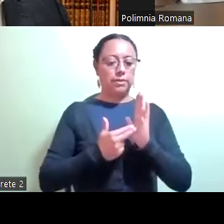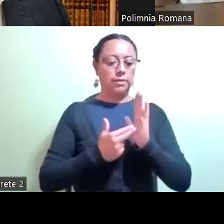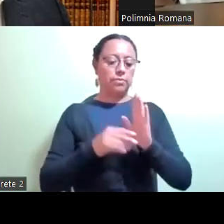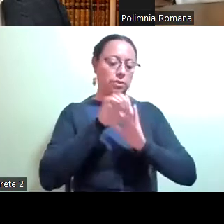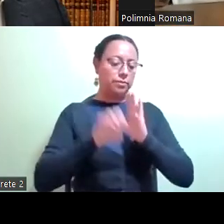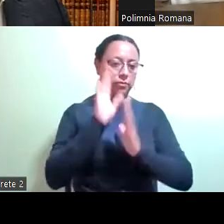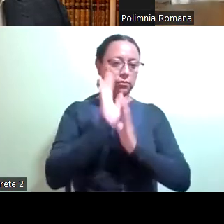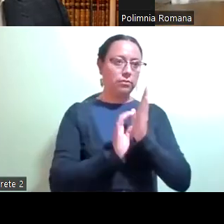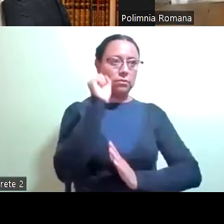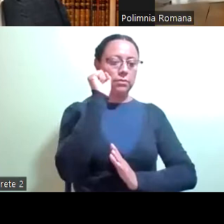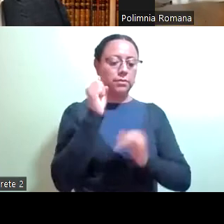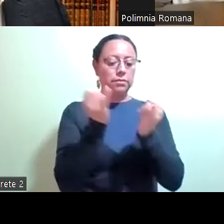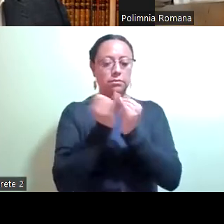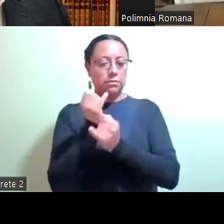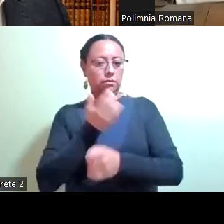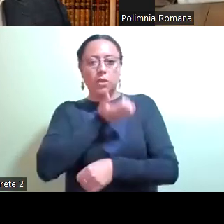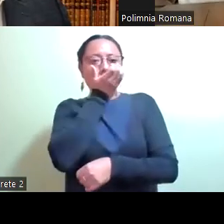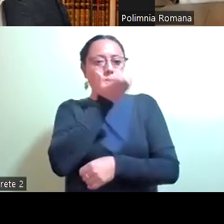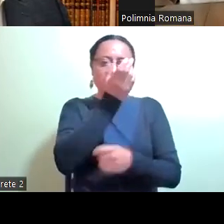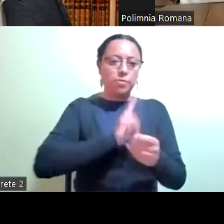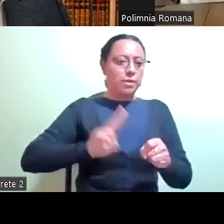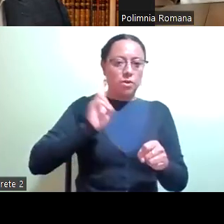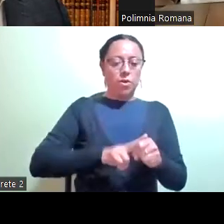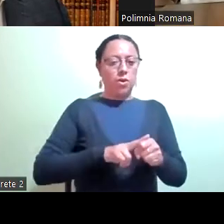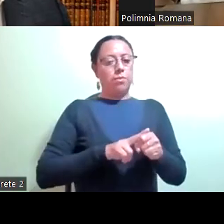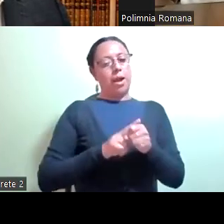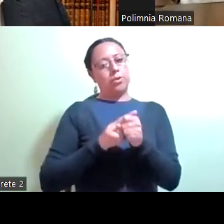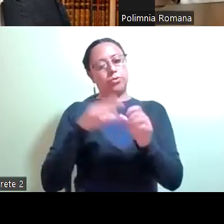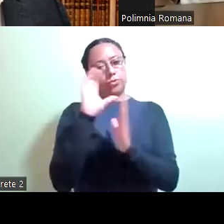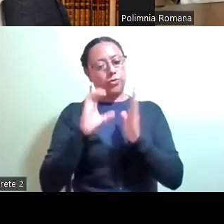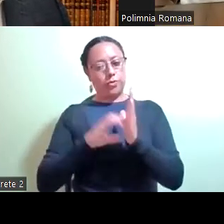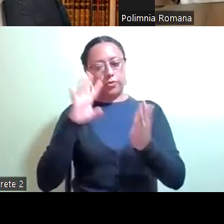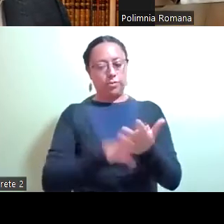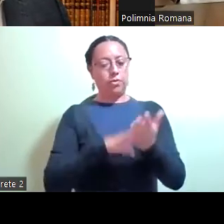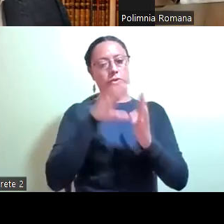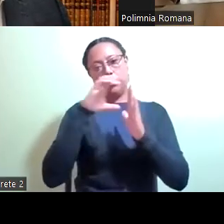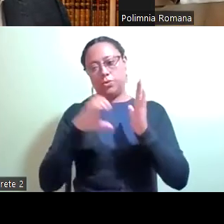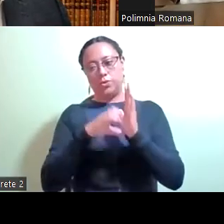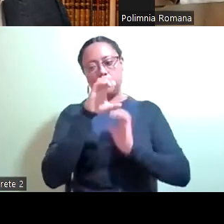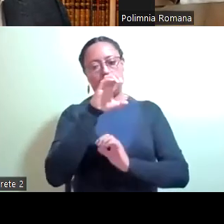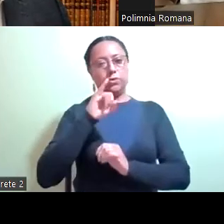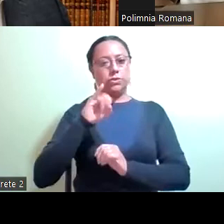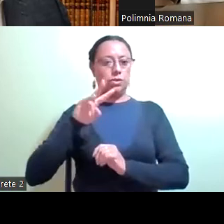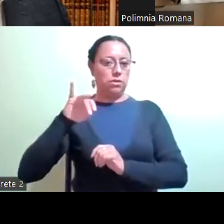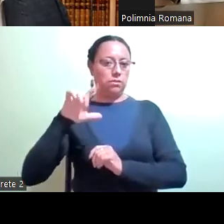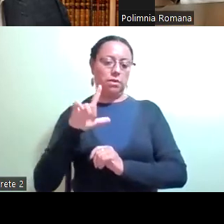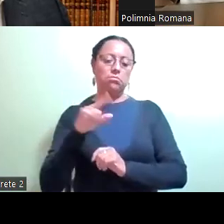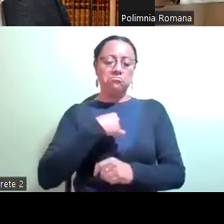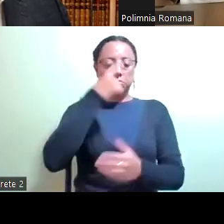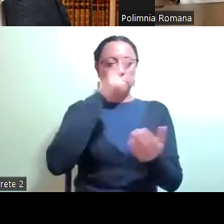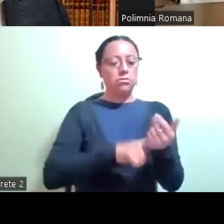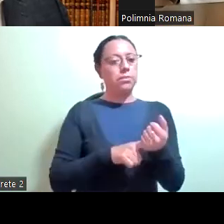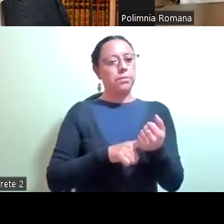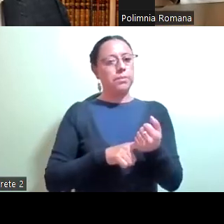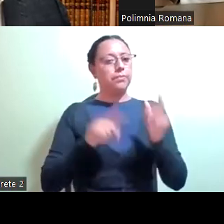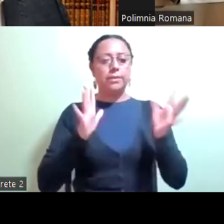constitucionales, convencionales, en nuestro código penal, en nuestro código civil. En fin, me parece que ya está más que